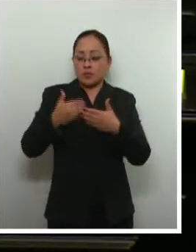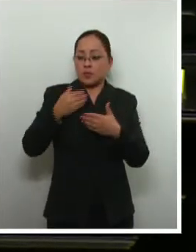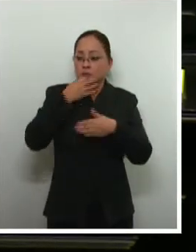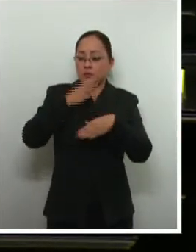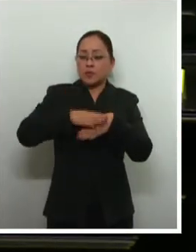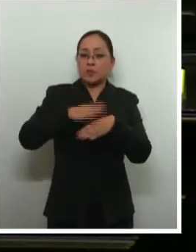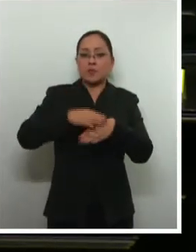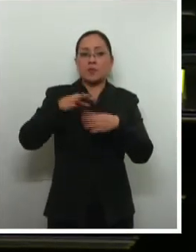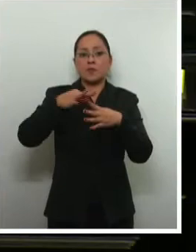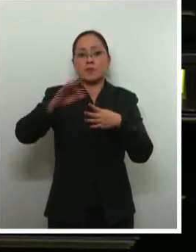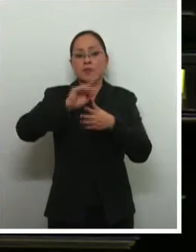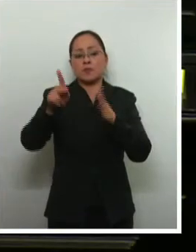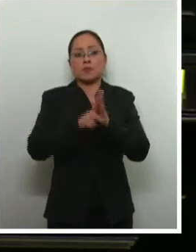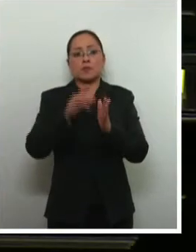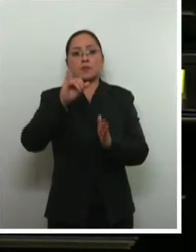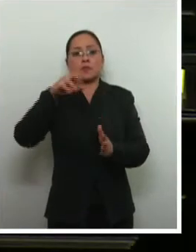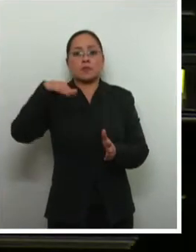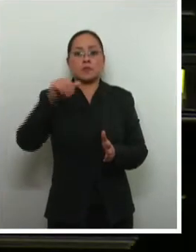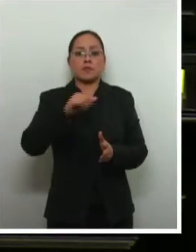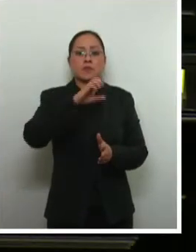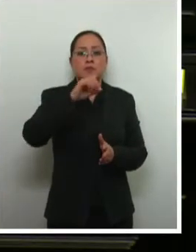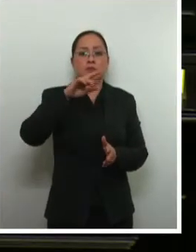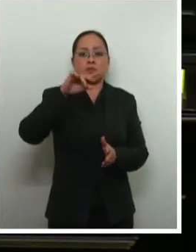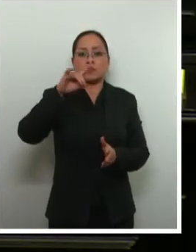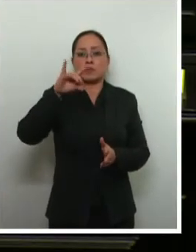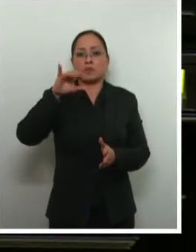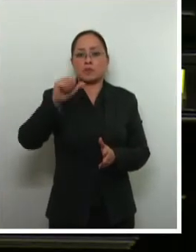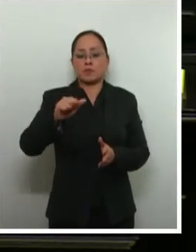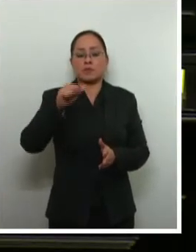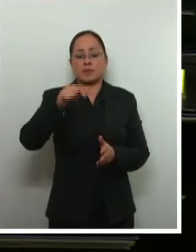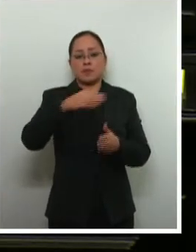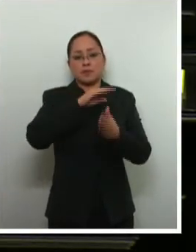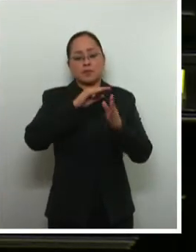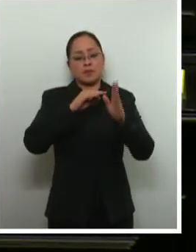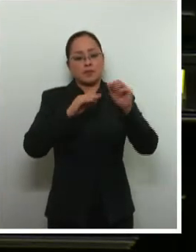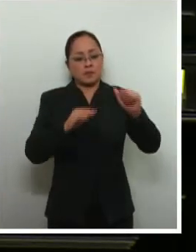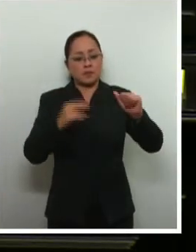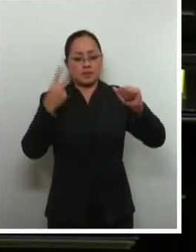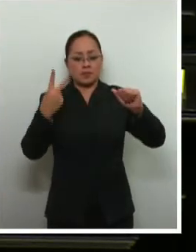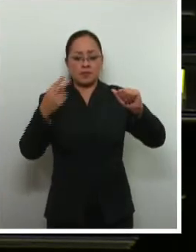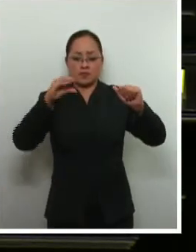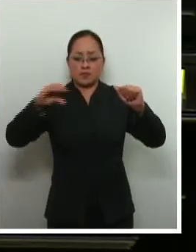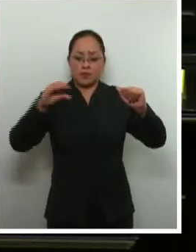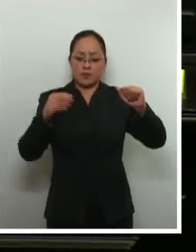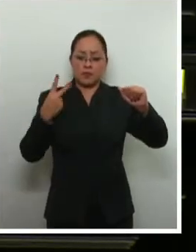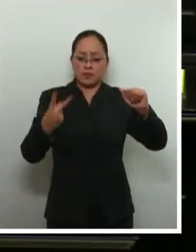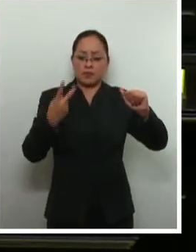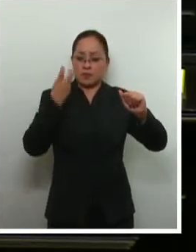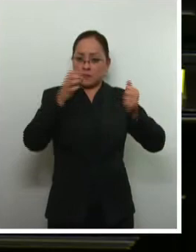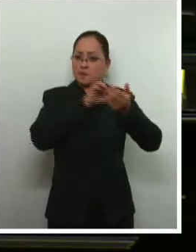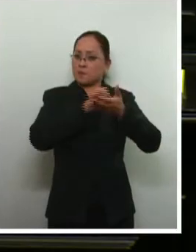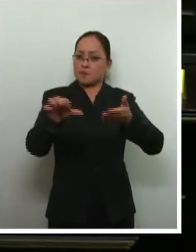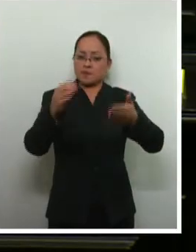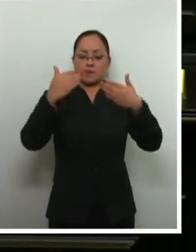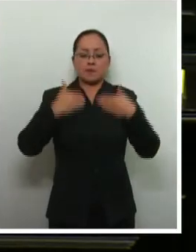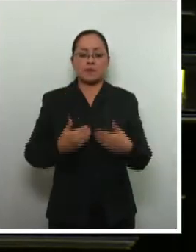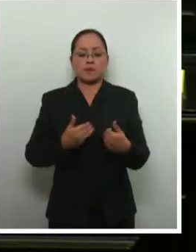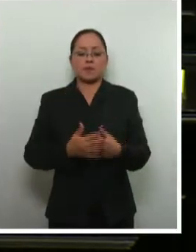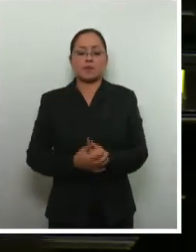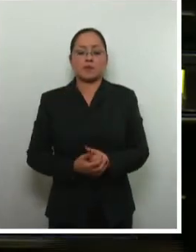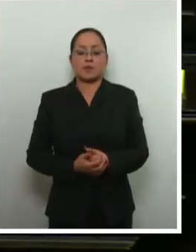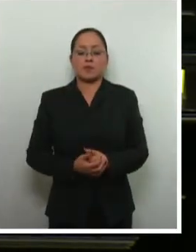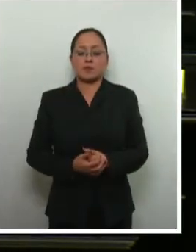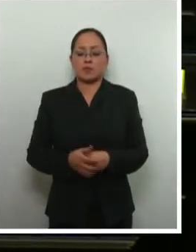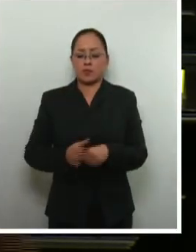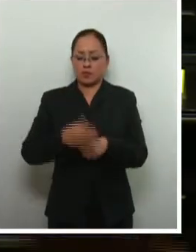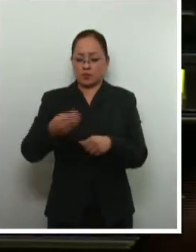la reserva de la diputada Irmeréndira Sandoval al apartado A, numeral 2, párrafo segundo, fue retirada.